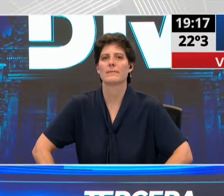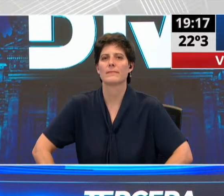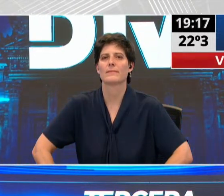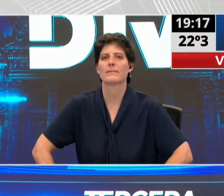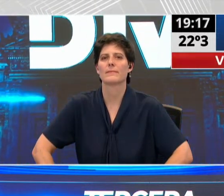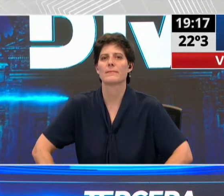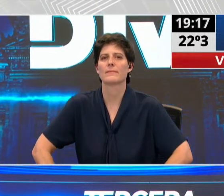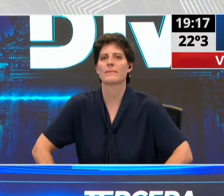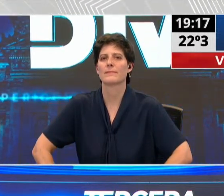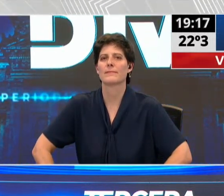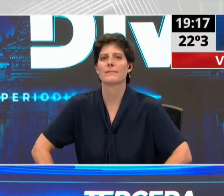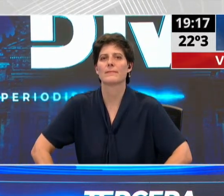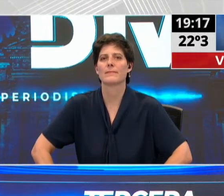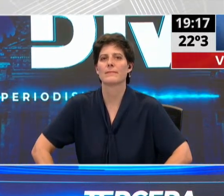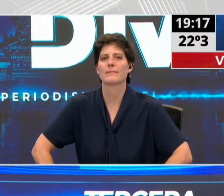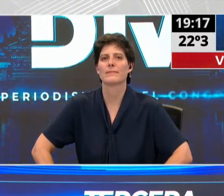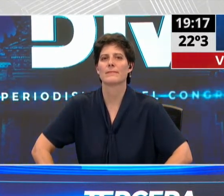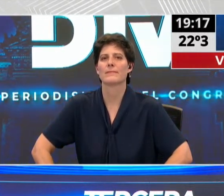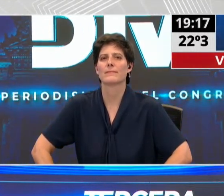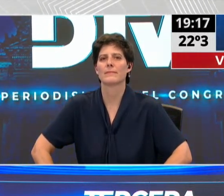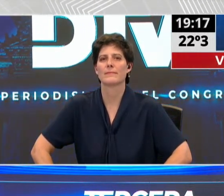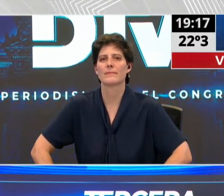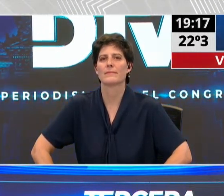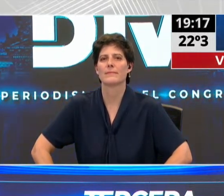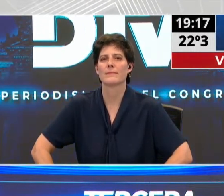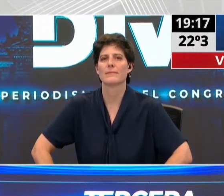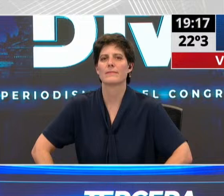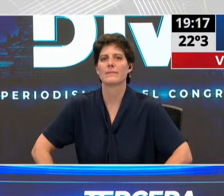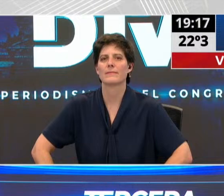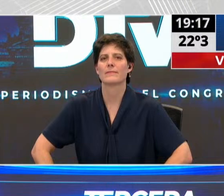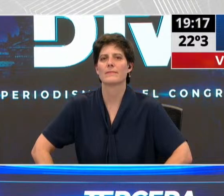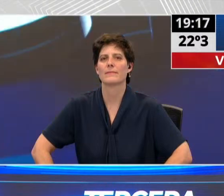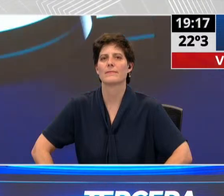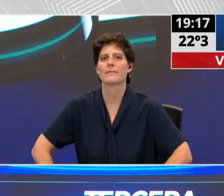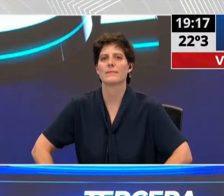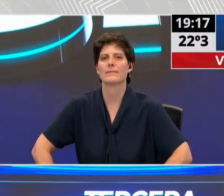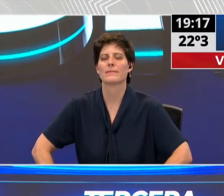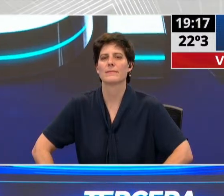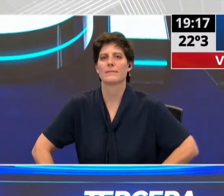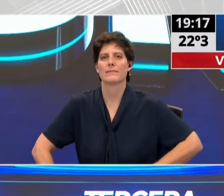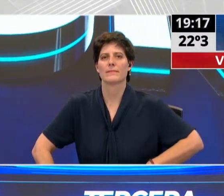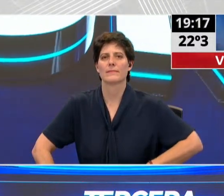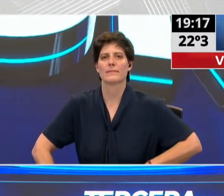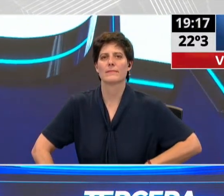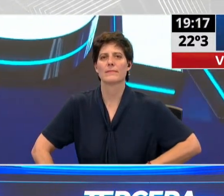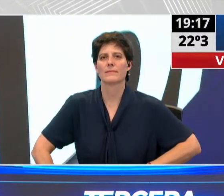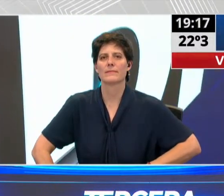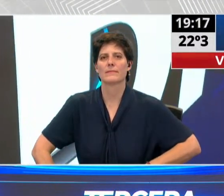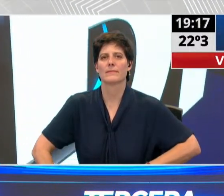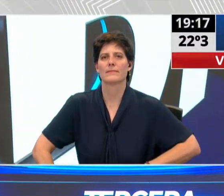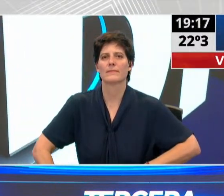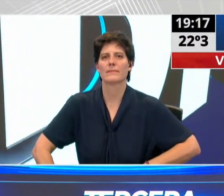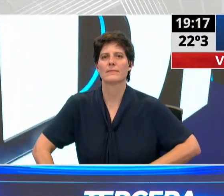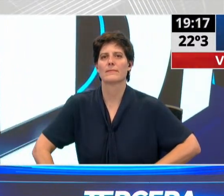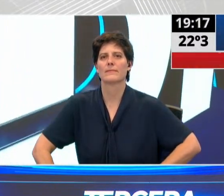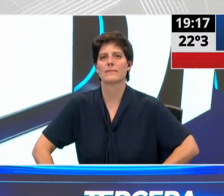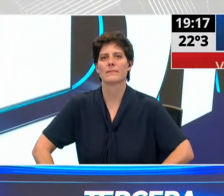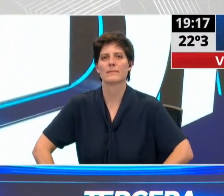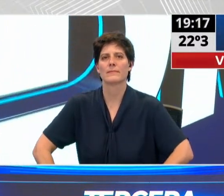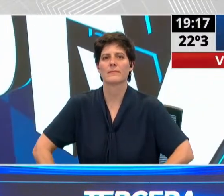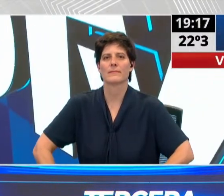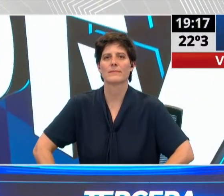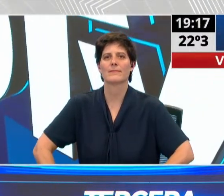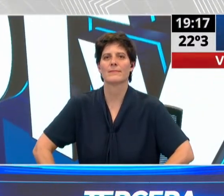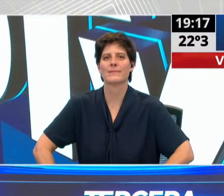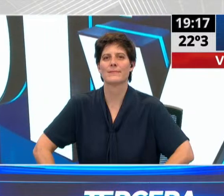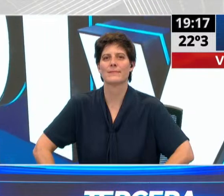abren interrogantes a partir de nuevas articulaciones, ¿no? Nuevas articulaciones que en este caso podrían haber influido